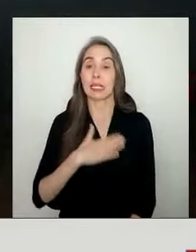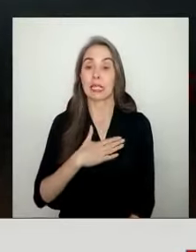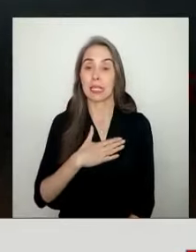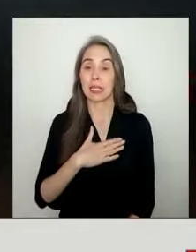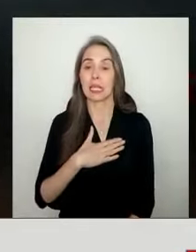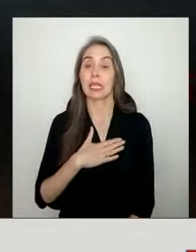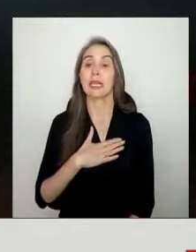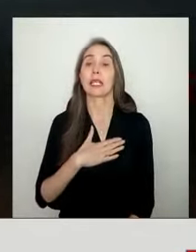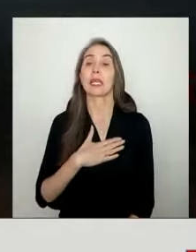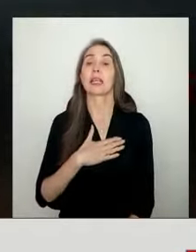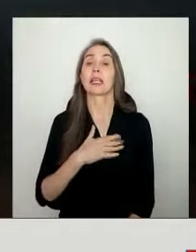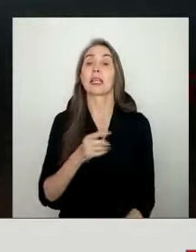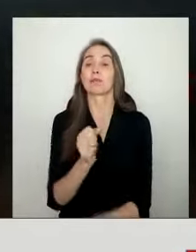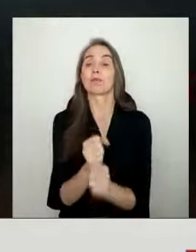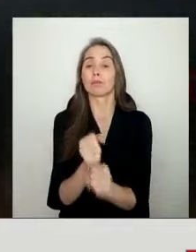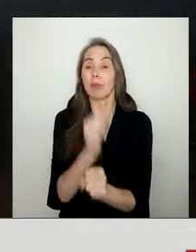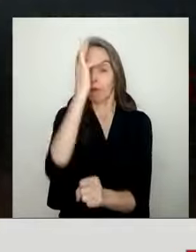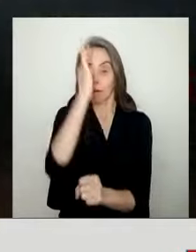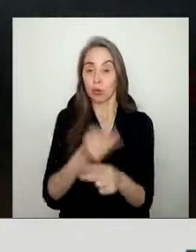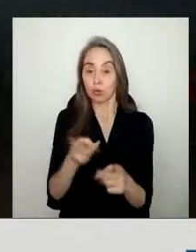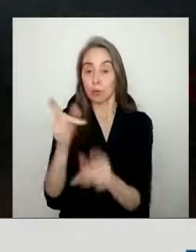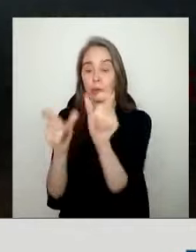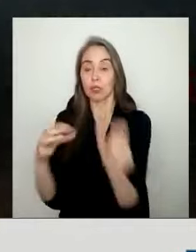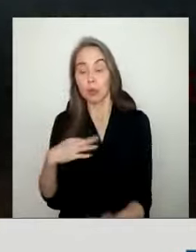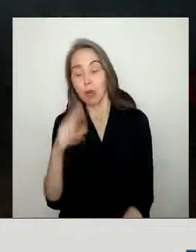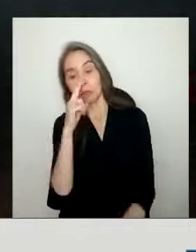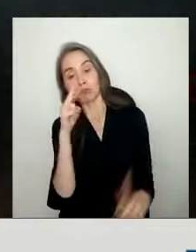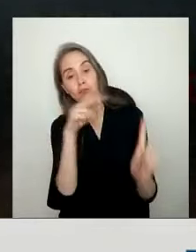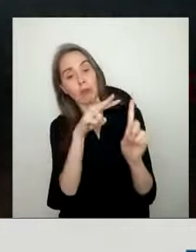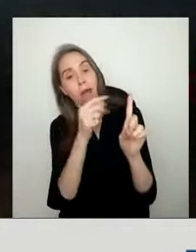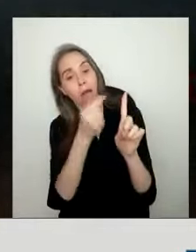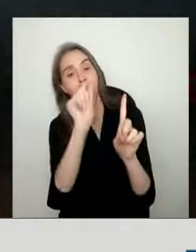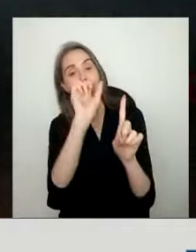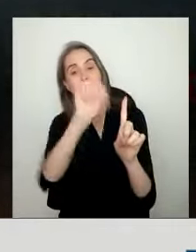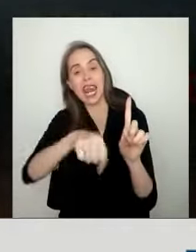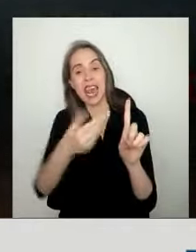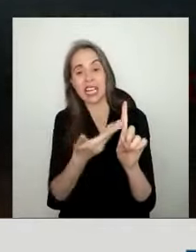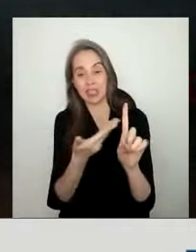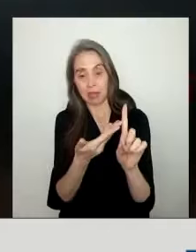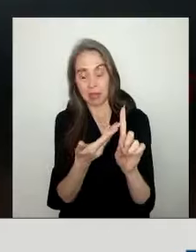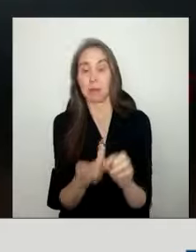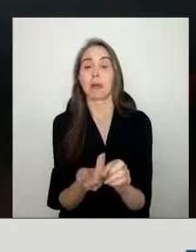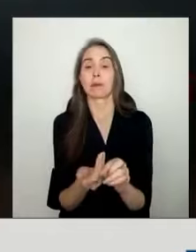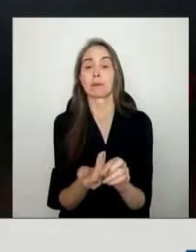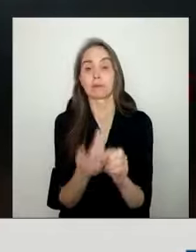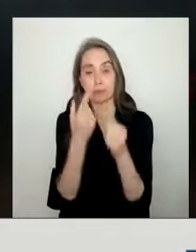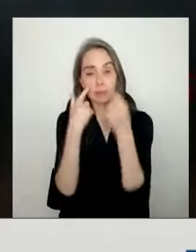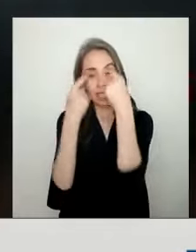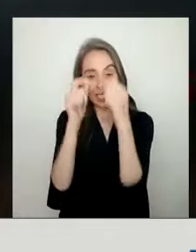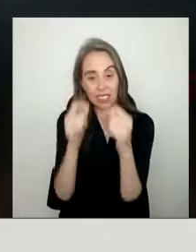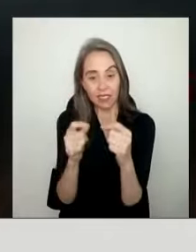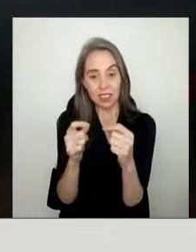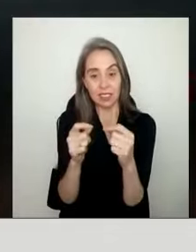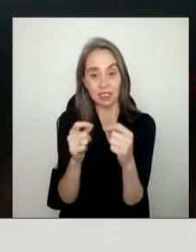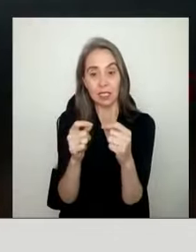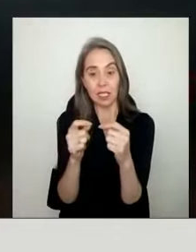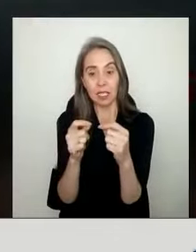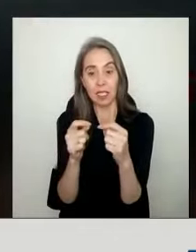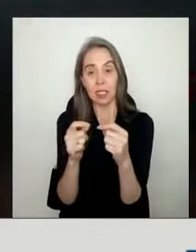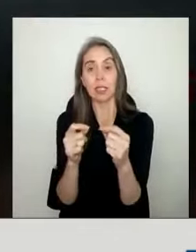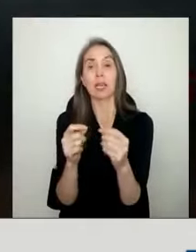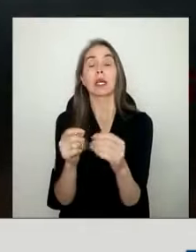la función pública ante la ciudadanía pero al revisar la participación eh de muchos académicos